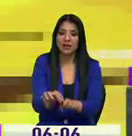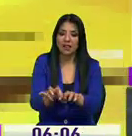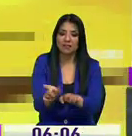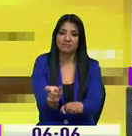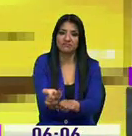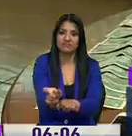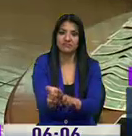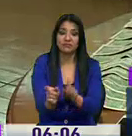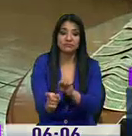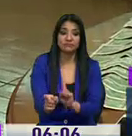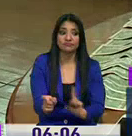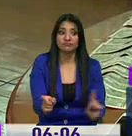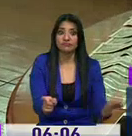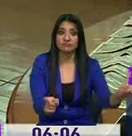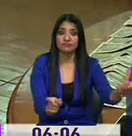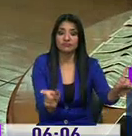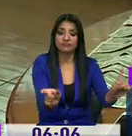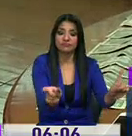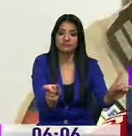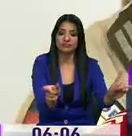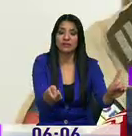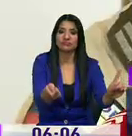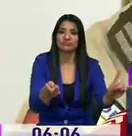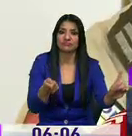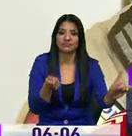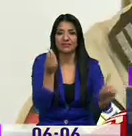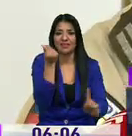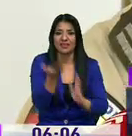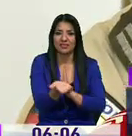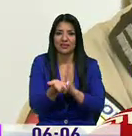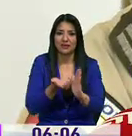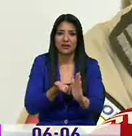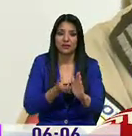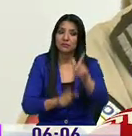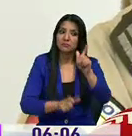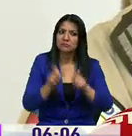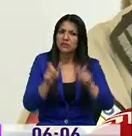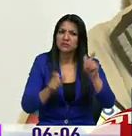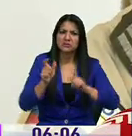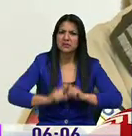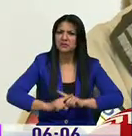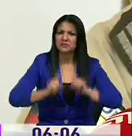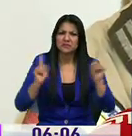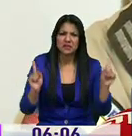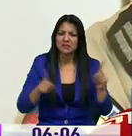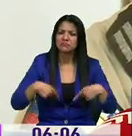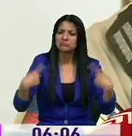se alejaba el dueño procedían a retirarla recibimos muchas denuncias diariamente